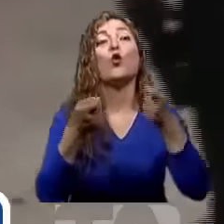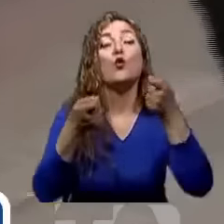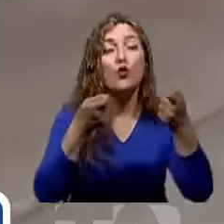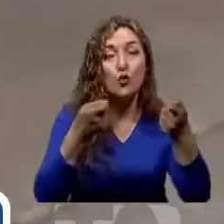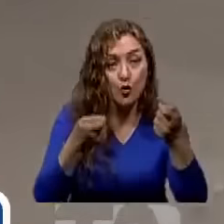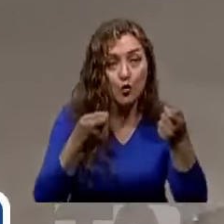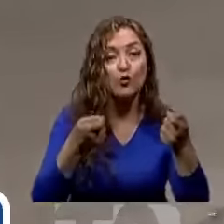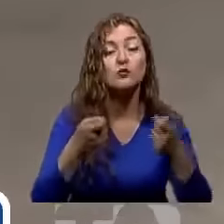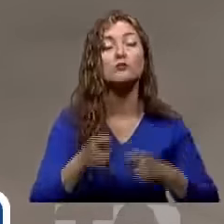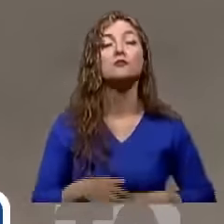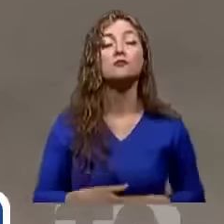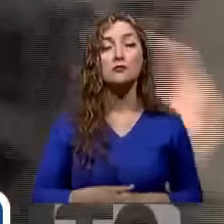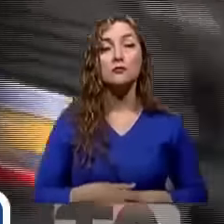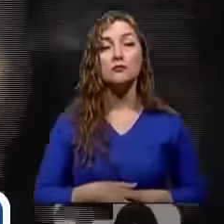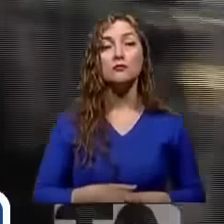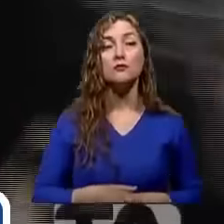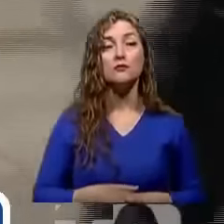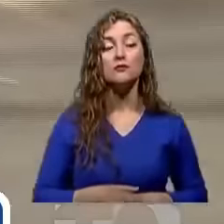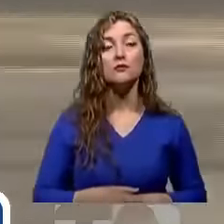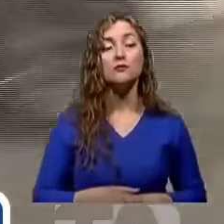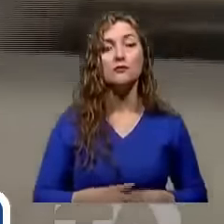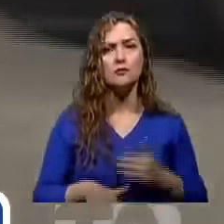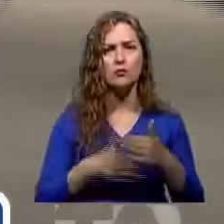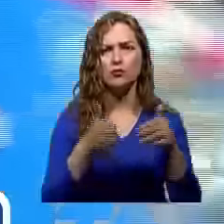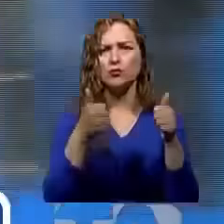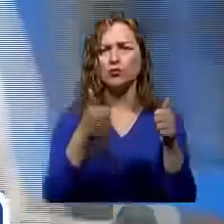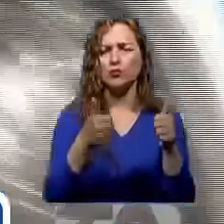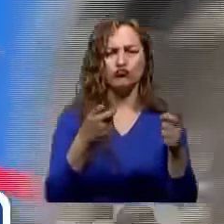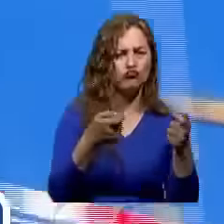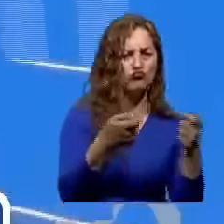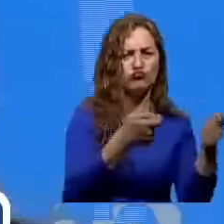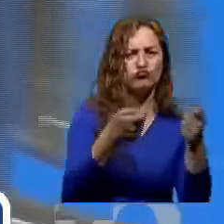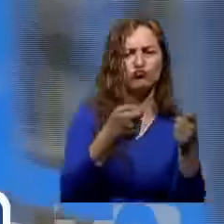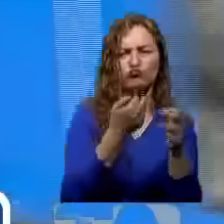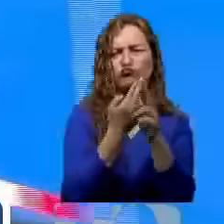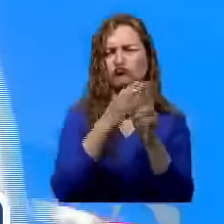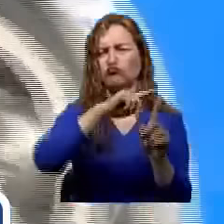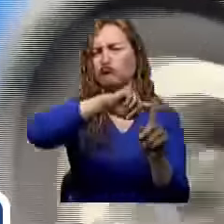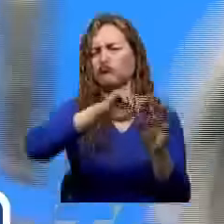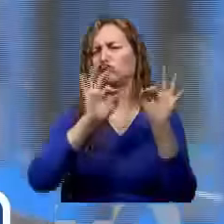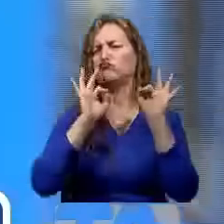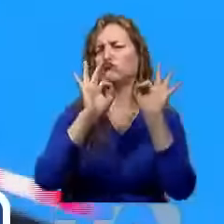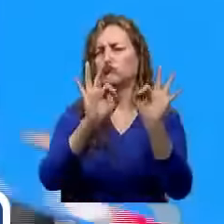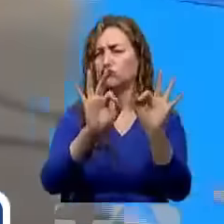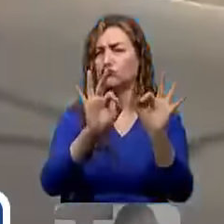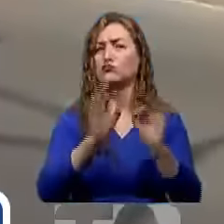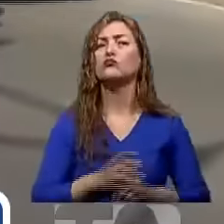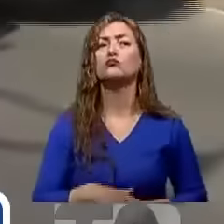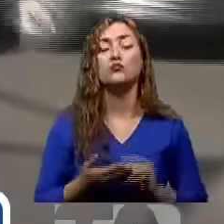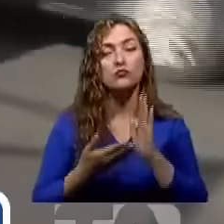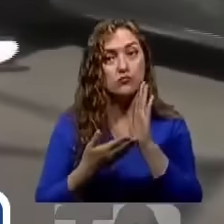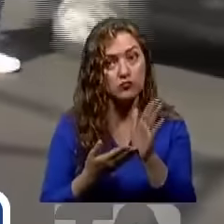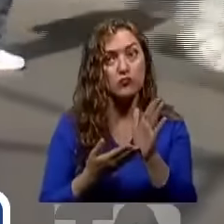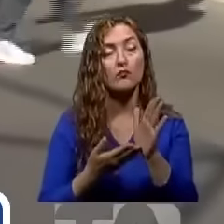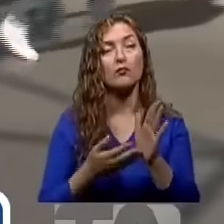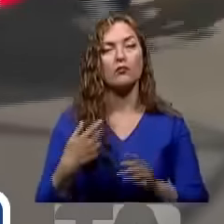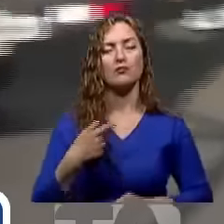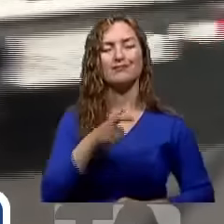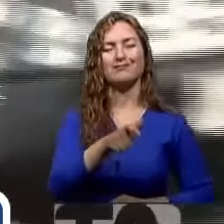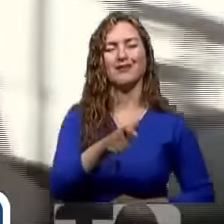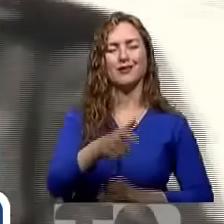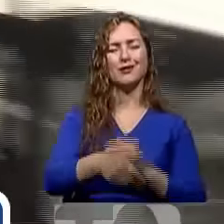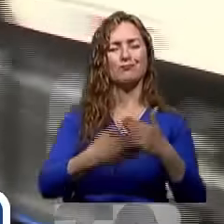bastante, intervenciones bastante efectivas, mejor dicho, con este tipo de operativos. Nosotros estamos sacando de circulación de